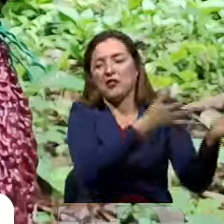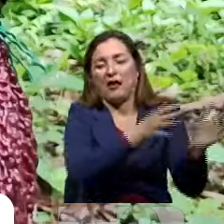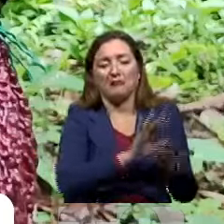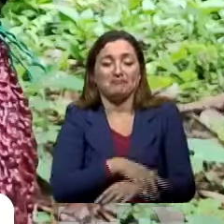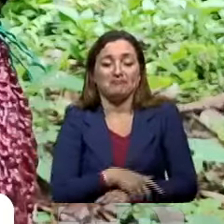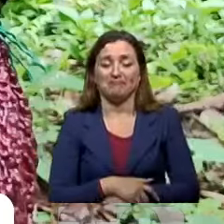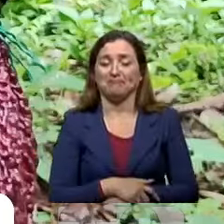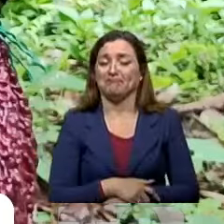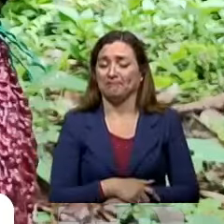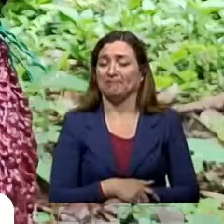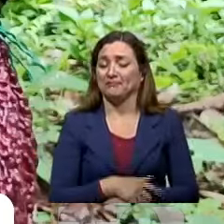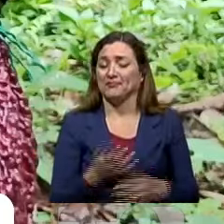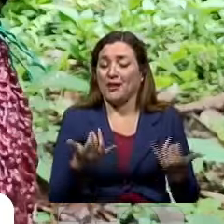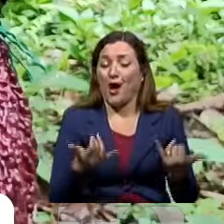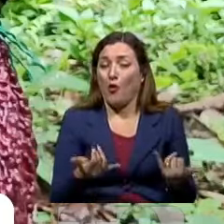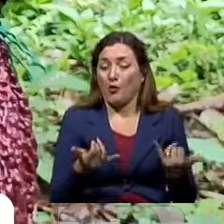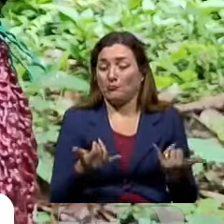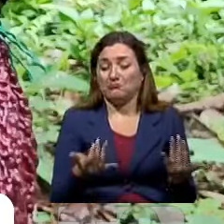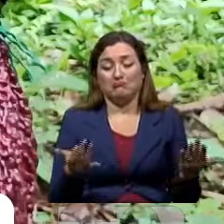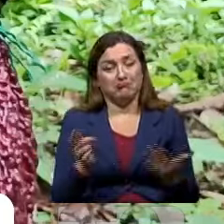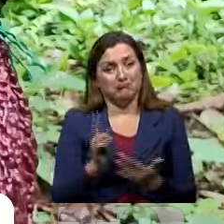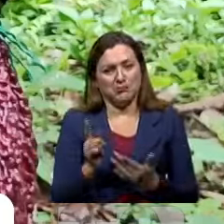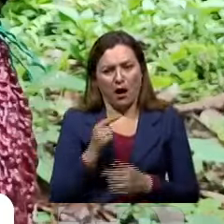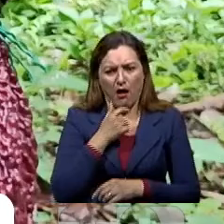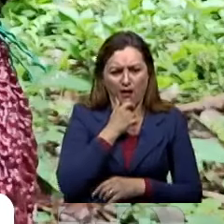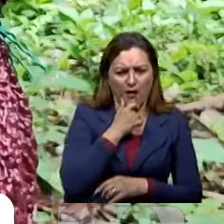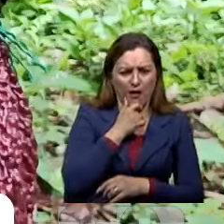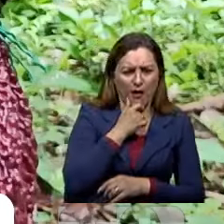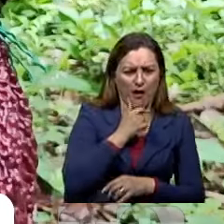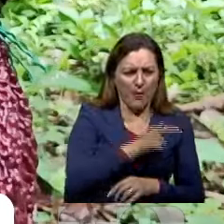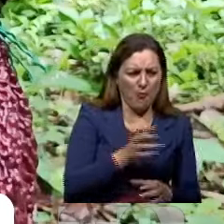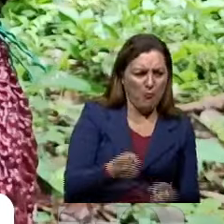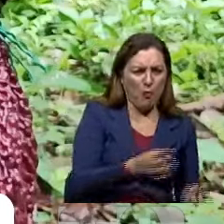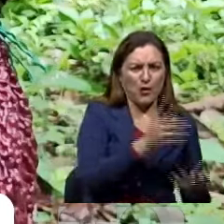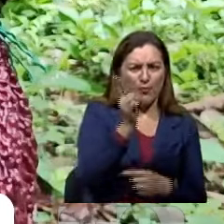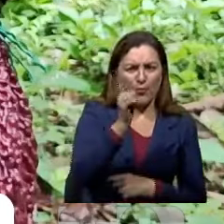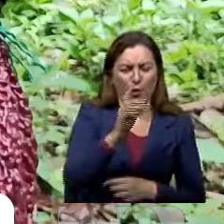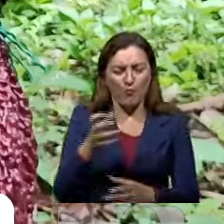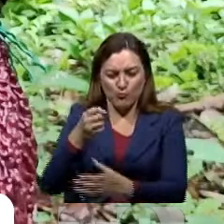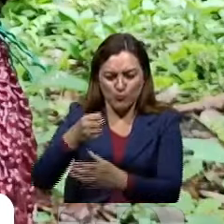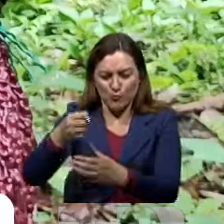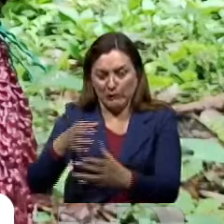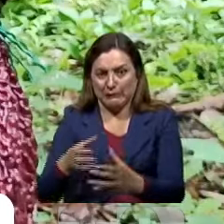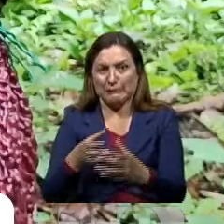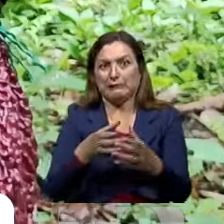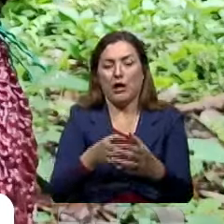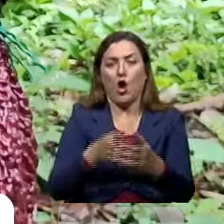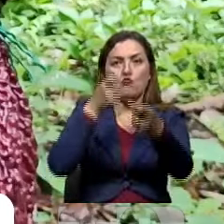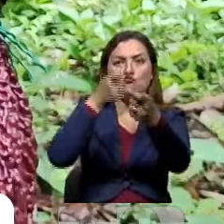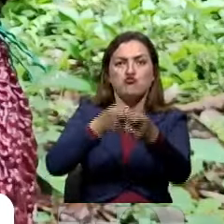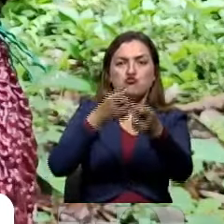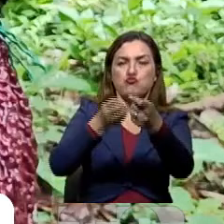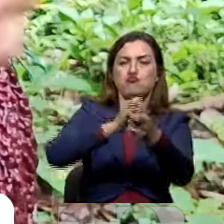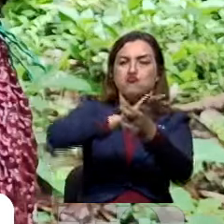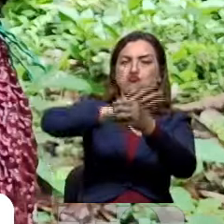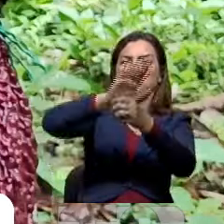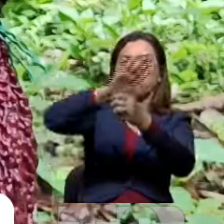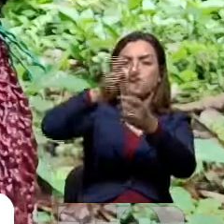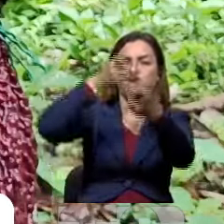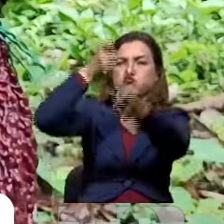sabíamos botar. Pero ese baba o el jugo que llamamos del cacao, ahora ya aplicamos ya para